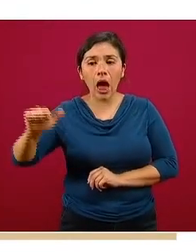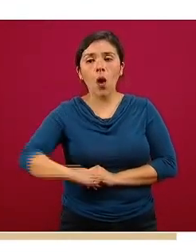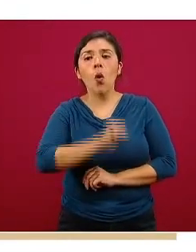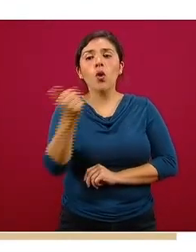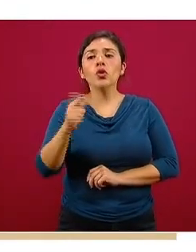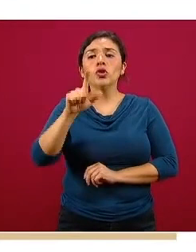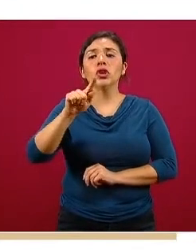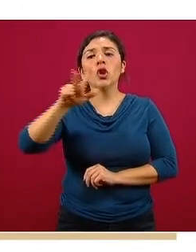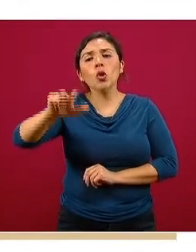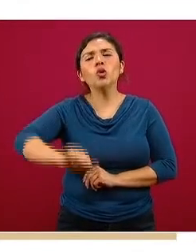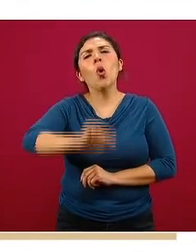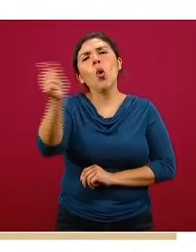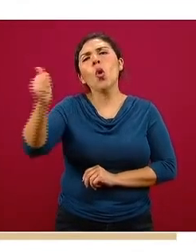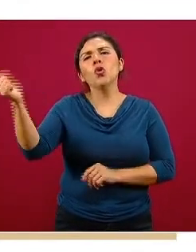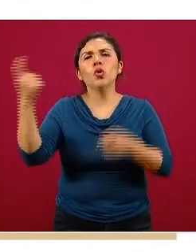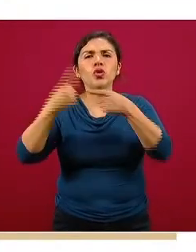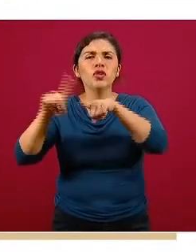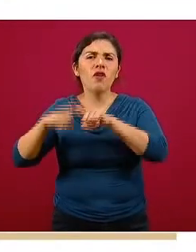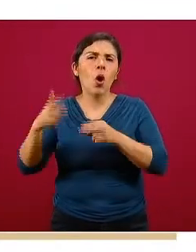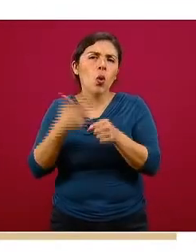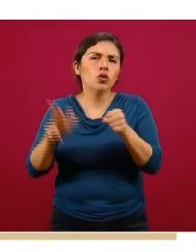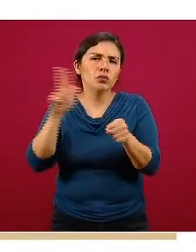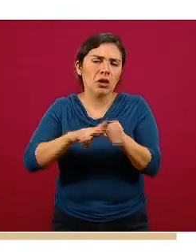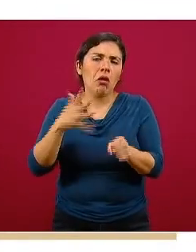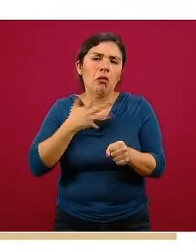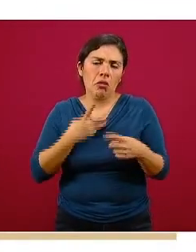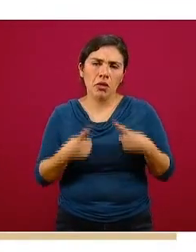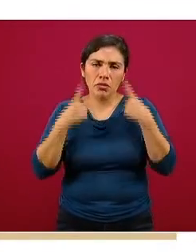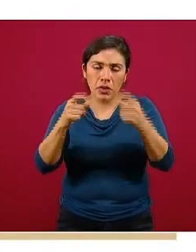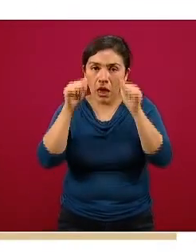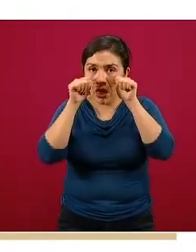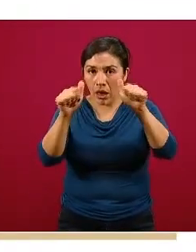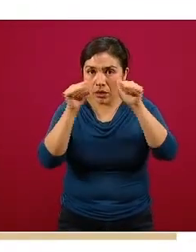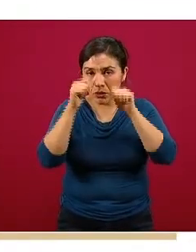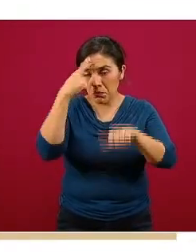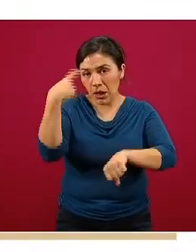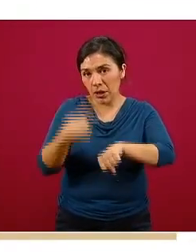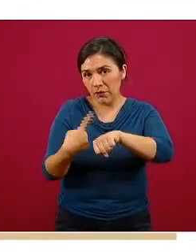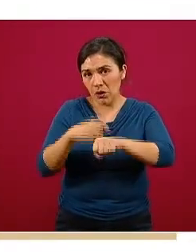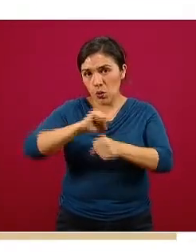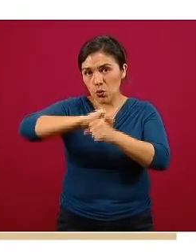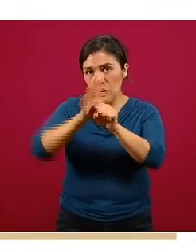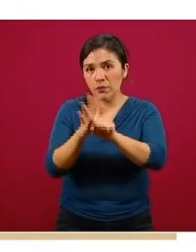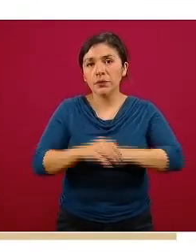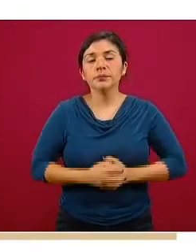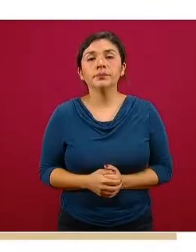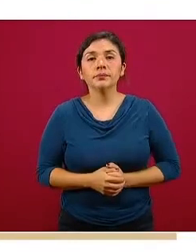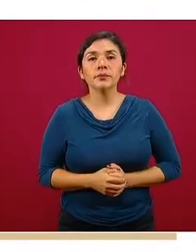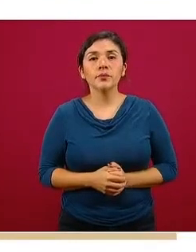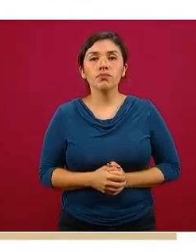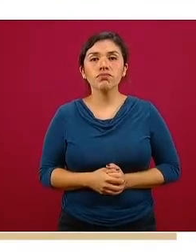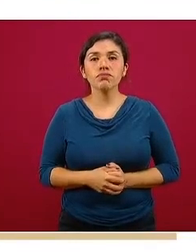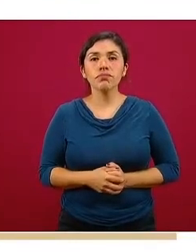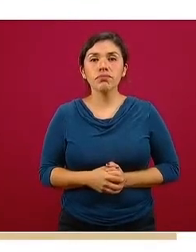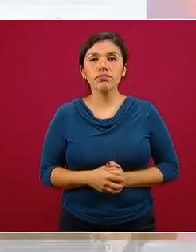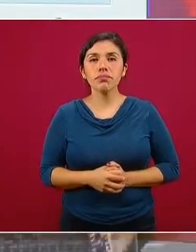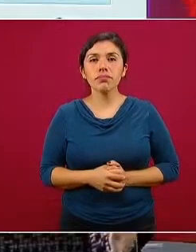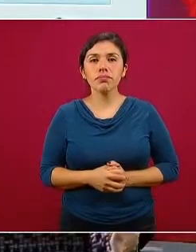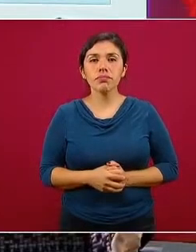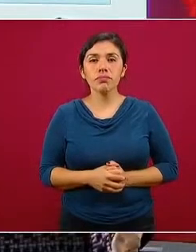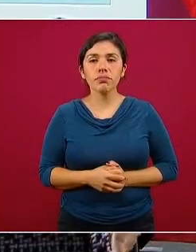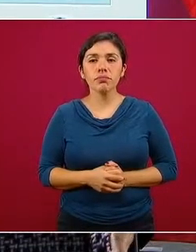y 78 de otras instituciones que también brindan servicios de atención en México. Veamos ahora